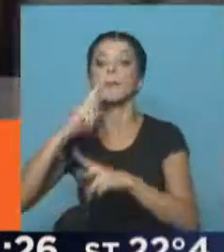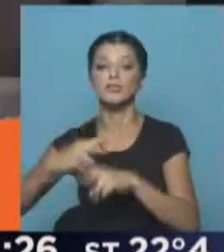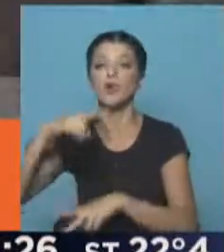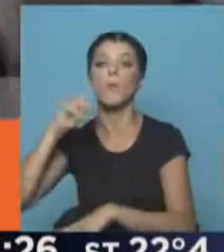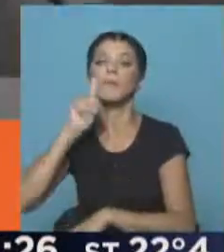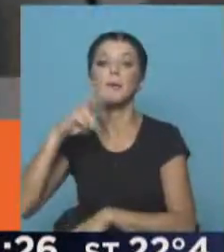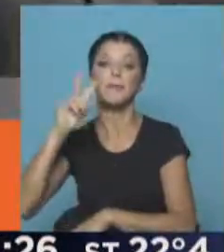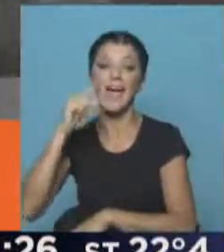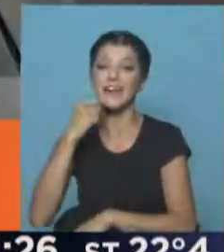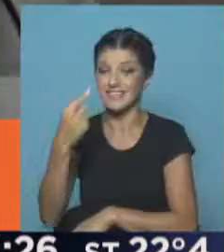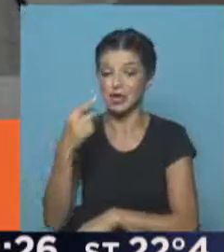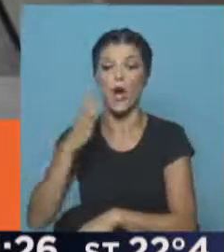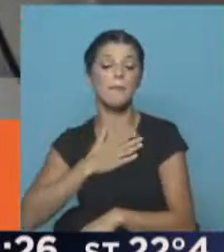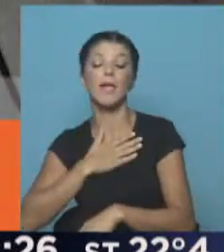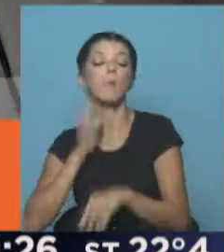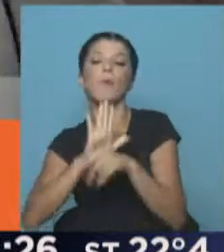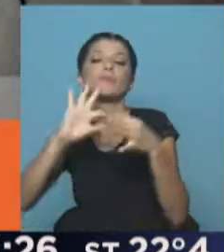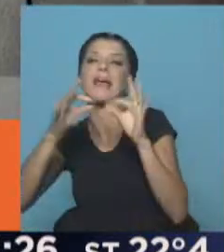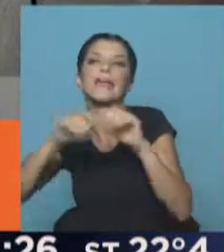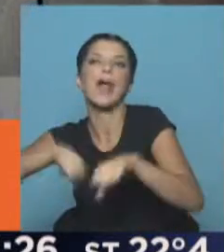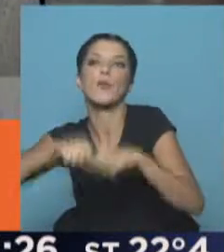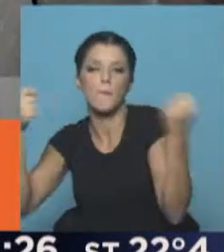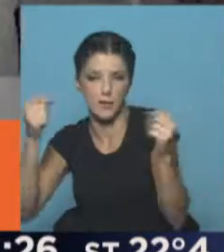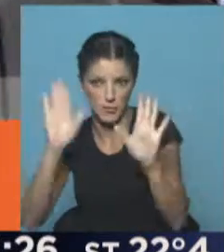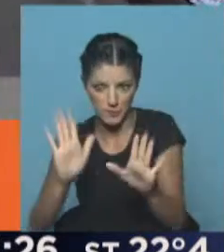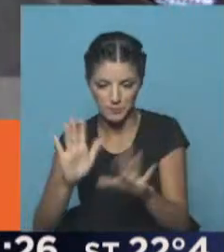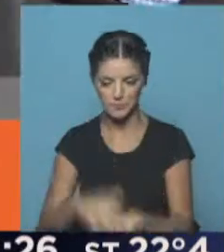cadena, según sus propias palabras. En una asamblea